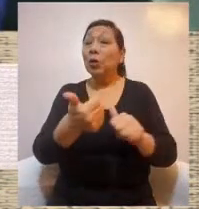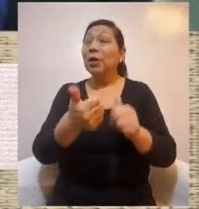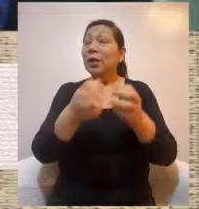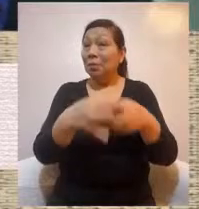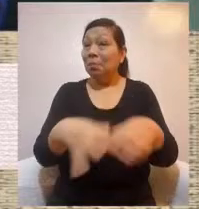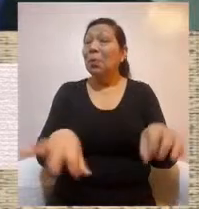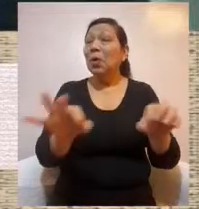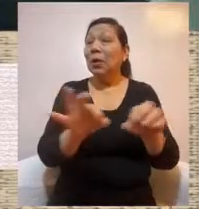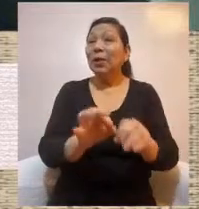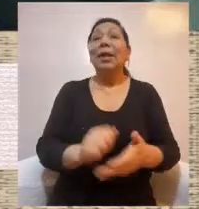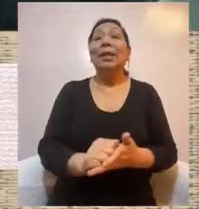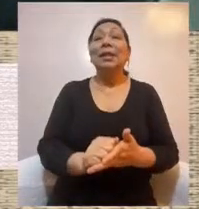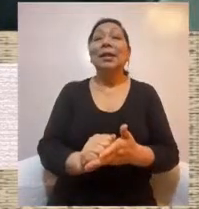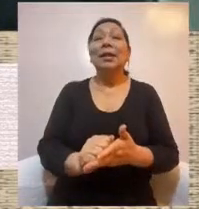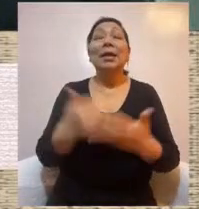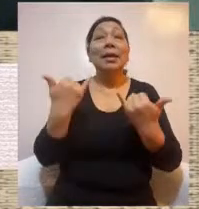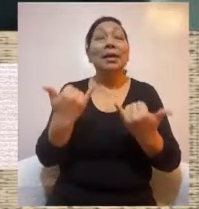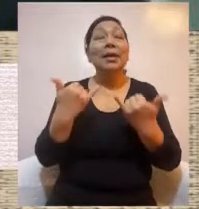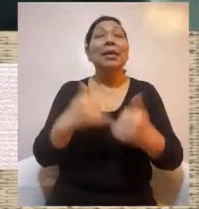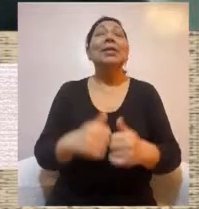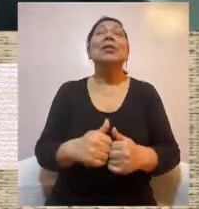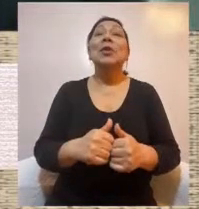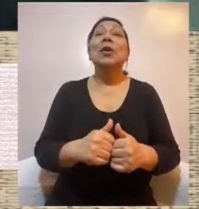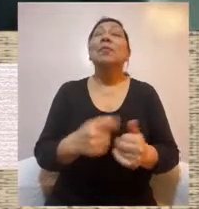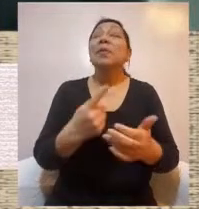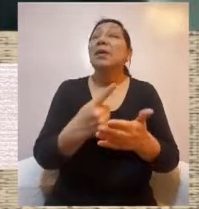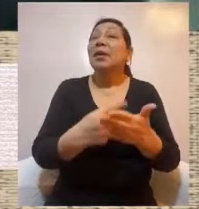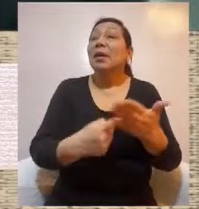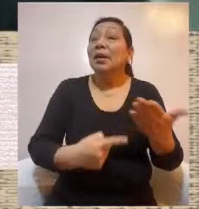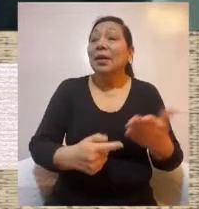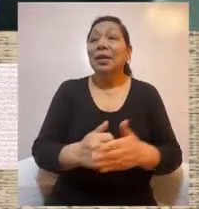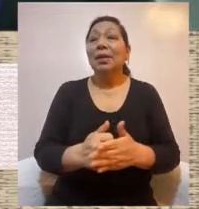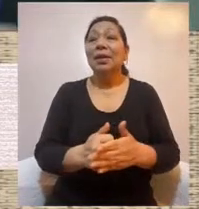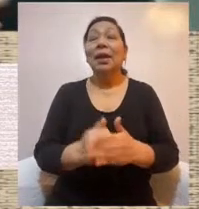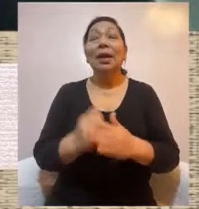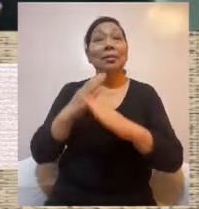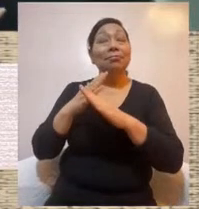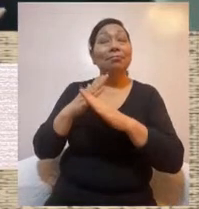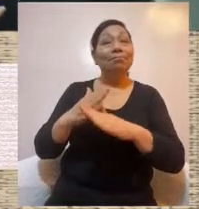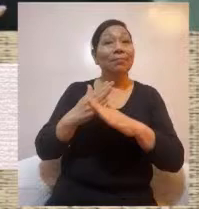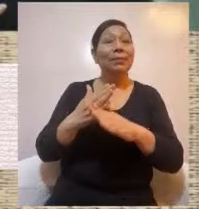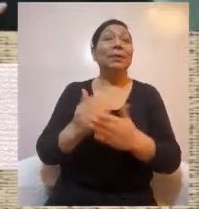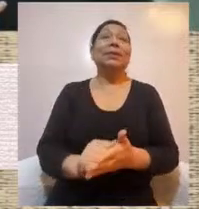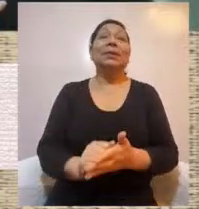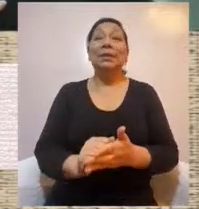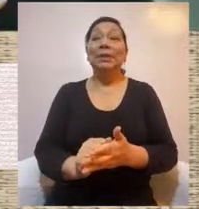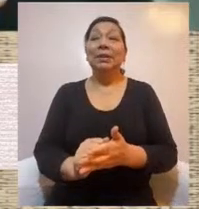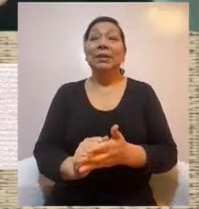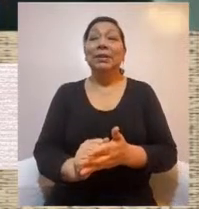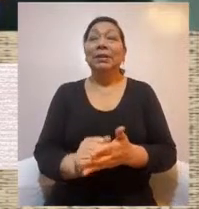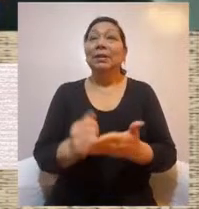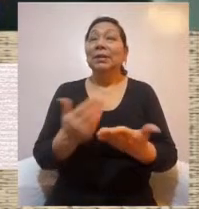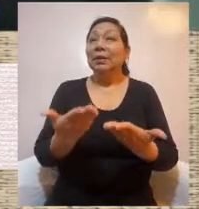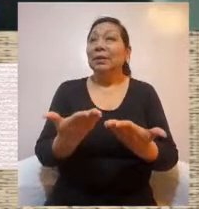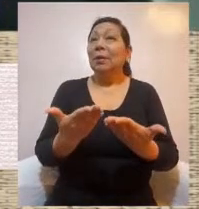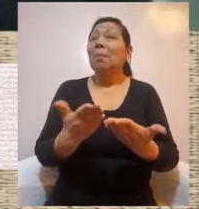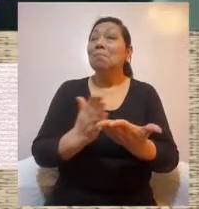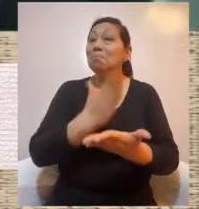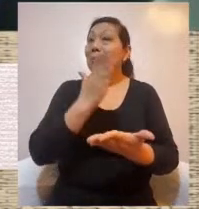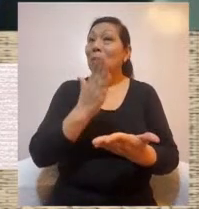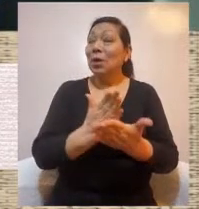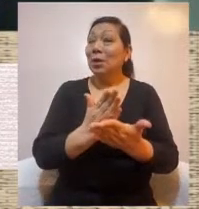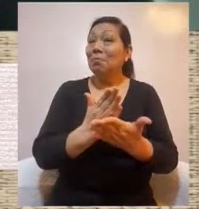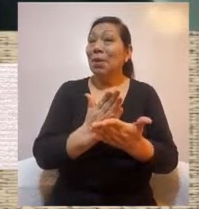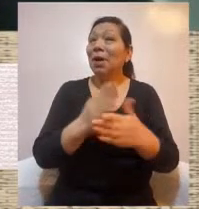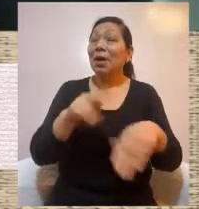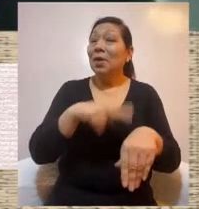aspecto importante que debemos destacar en este fallo es que la discriminación hacia la mujer es un